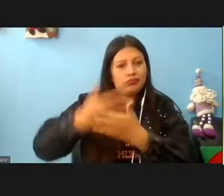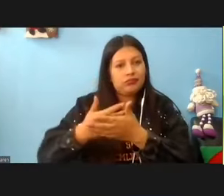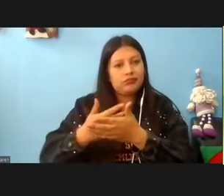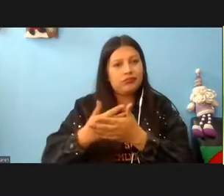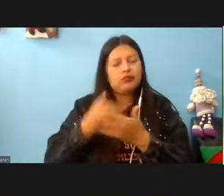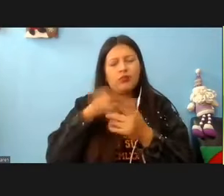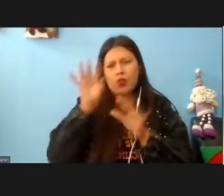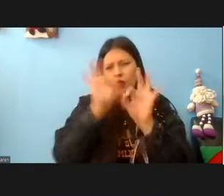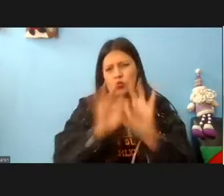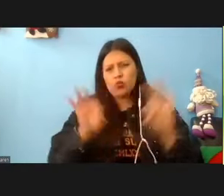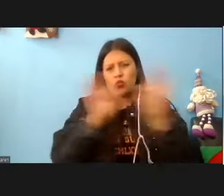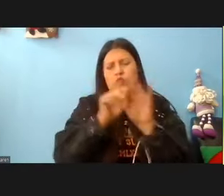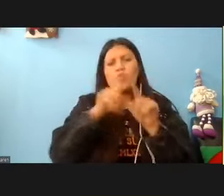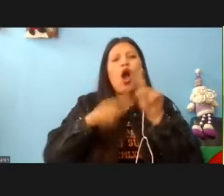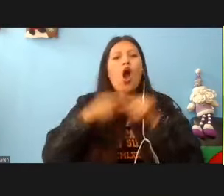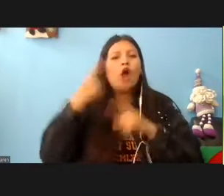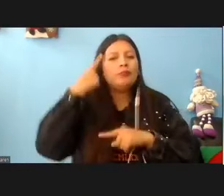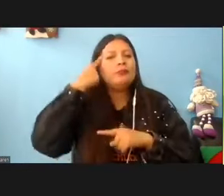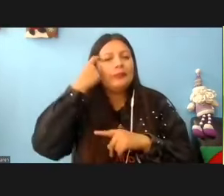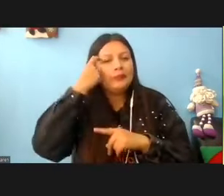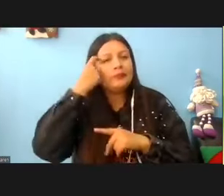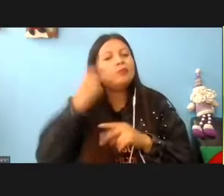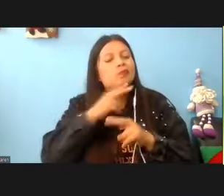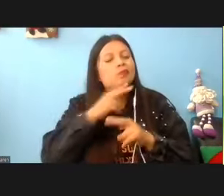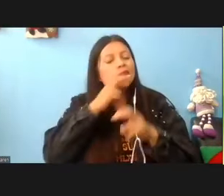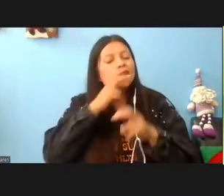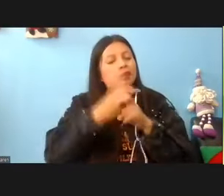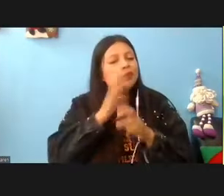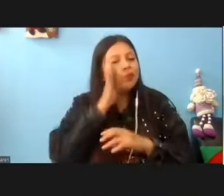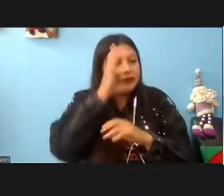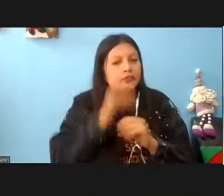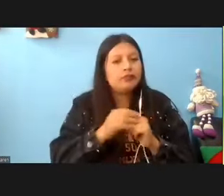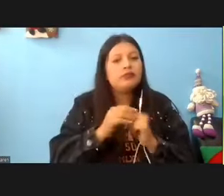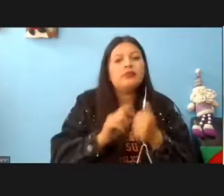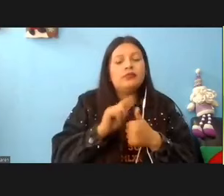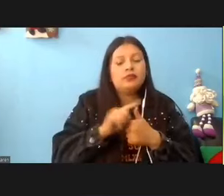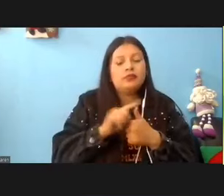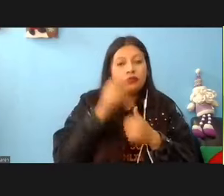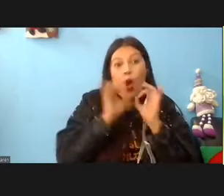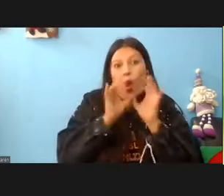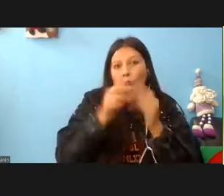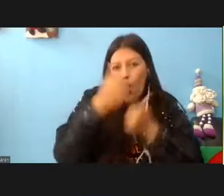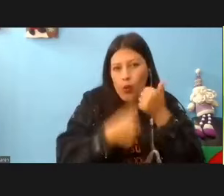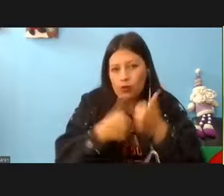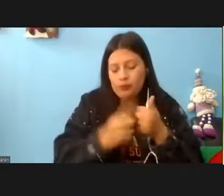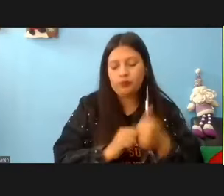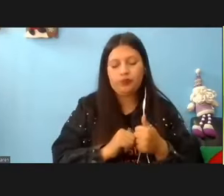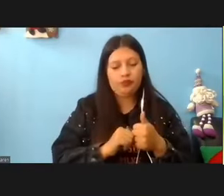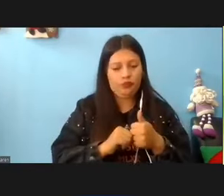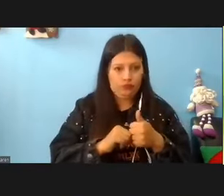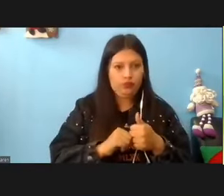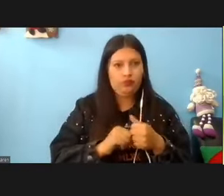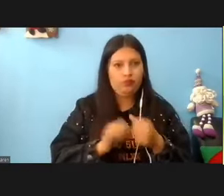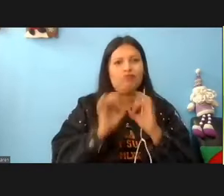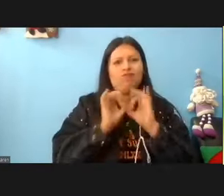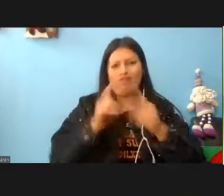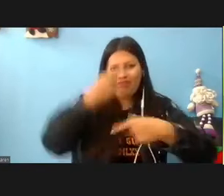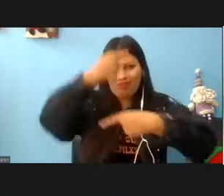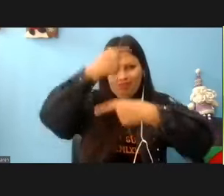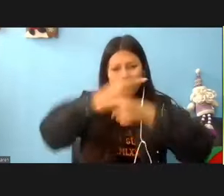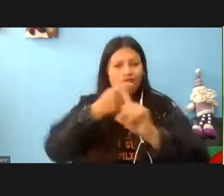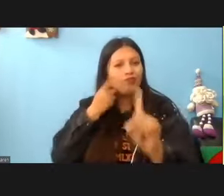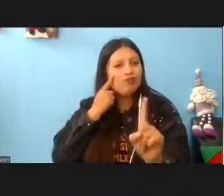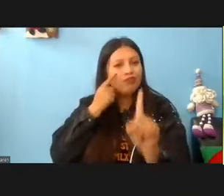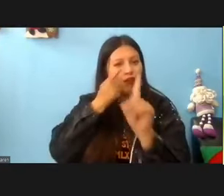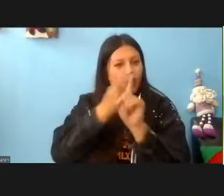y algunos desafíos. En términos de la trayectoria, creo que hemos logrado cumplir uno de los propósitos